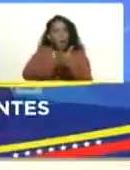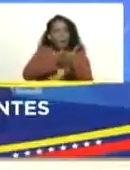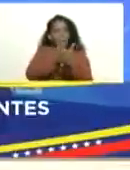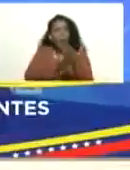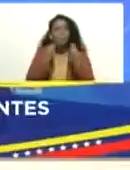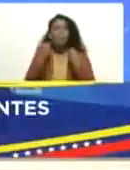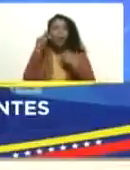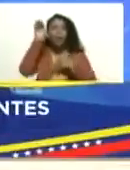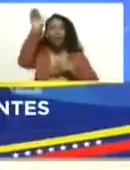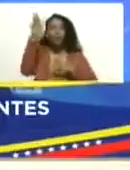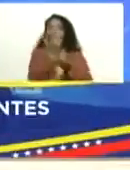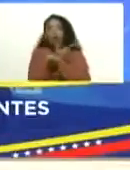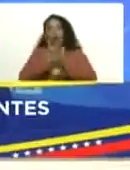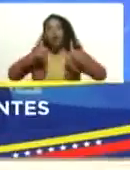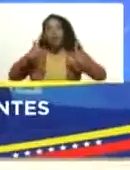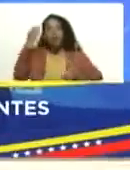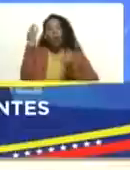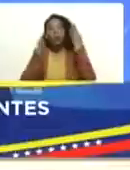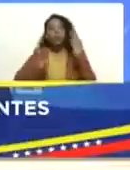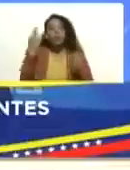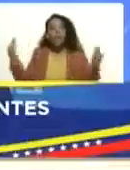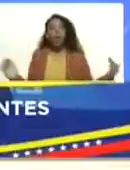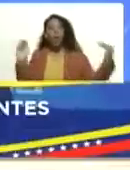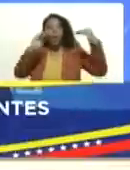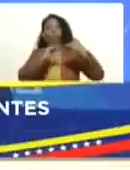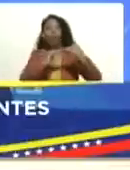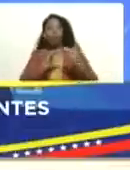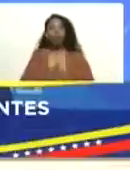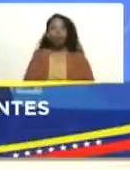independencia, por la justicia, por la igualdad,